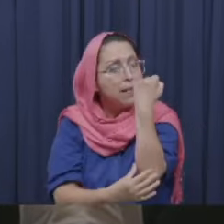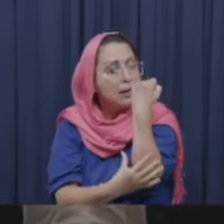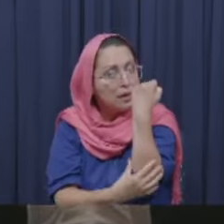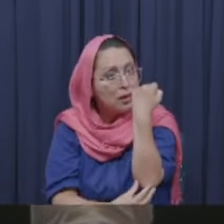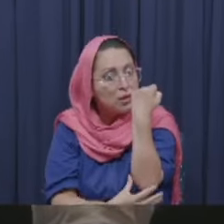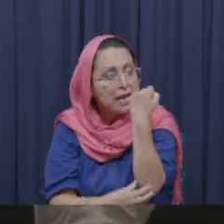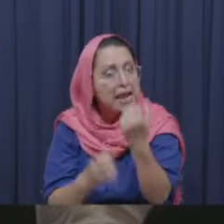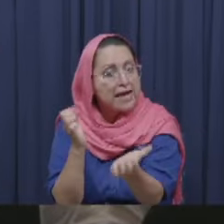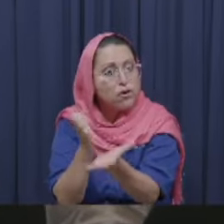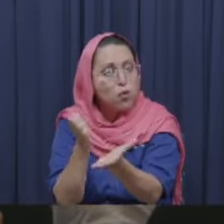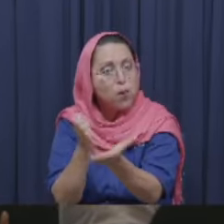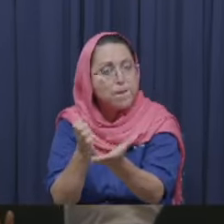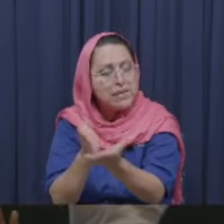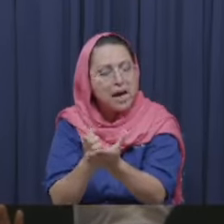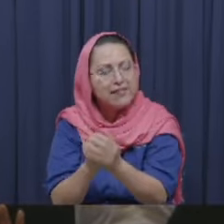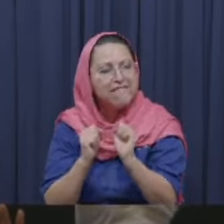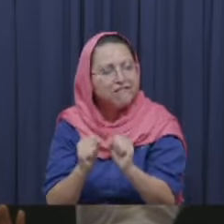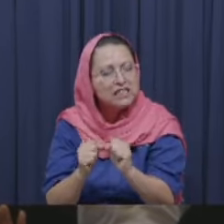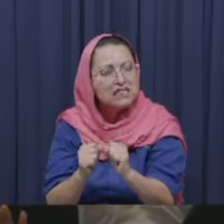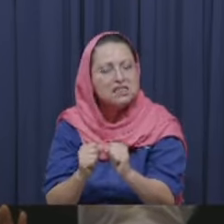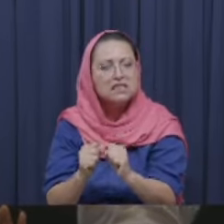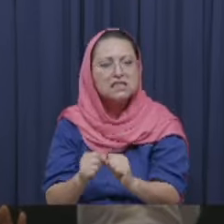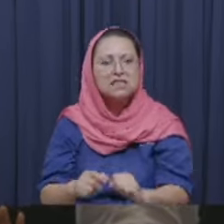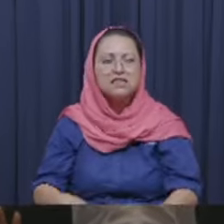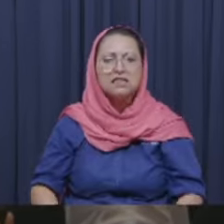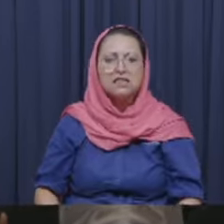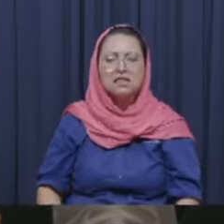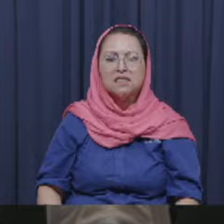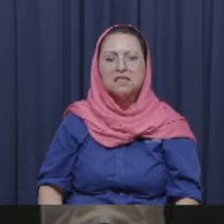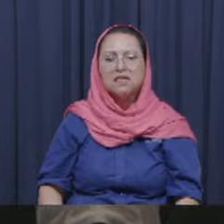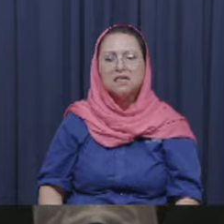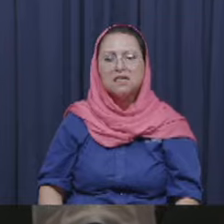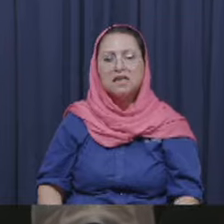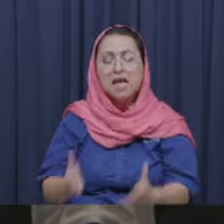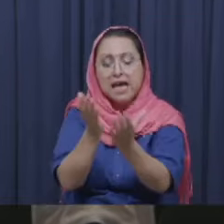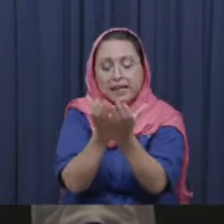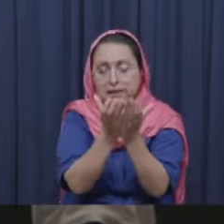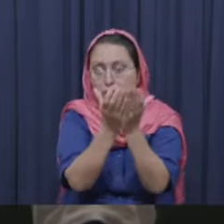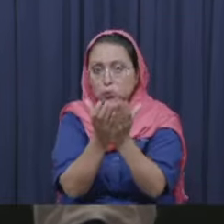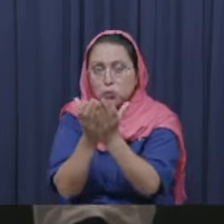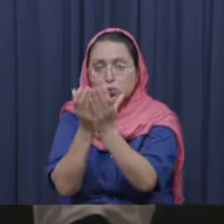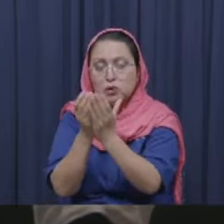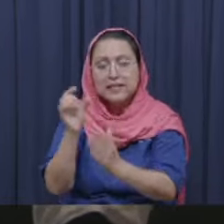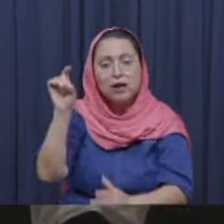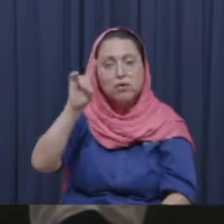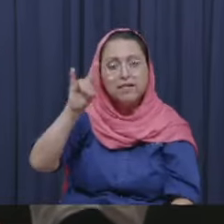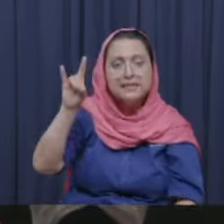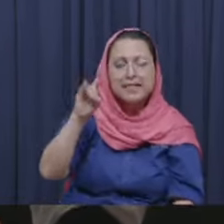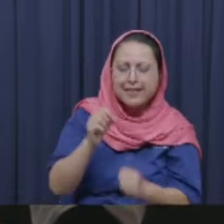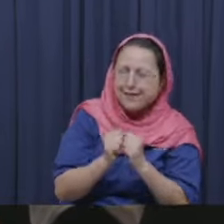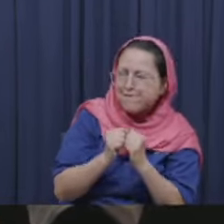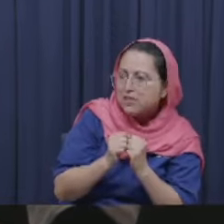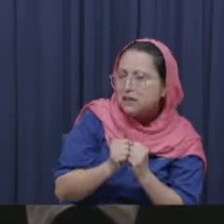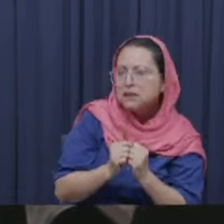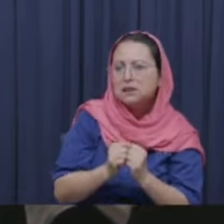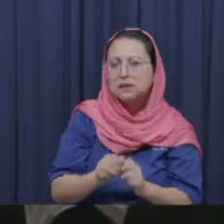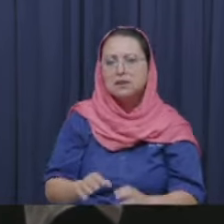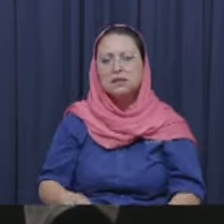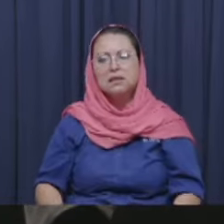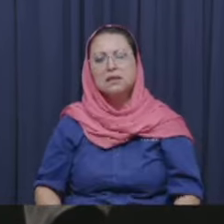para que podamos atenderles, poderles bendecir en el nombre de Jesús. Creo que es un tiempo muy propicio